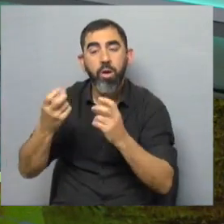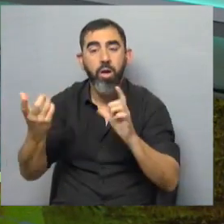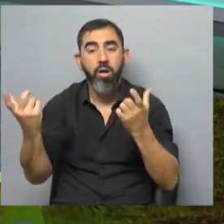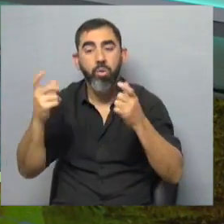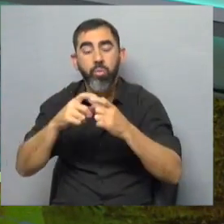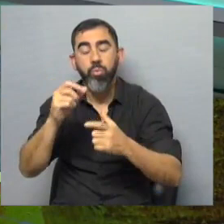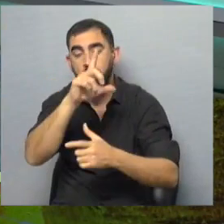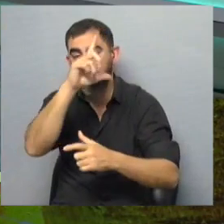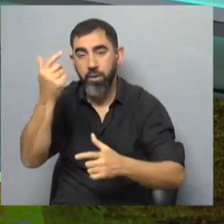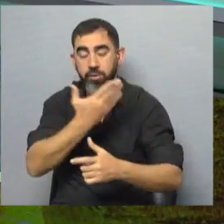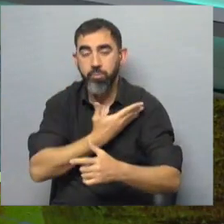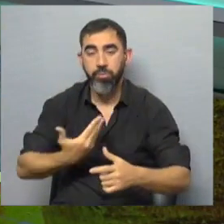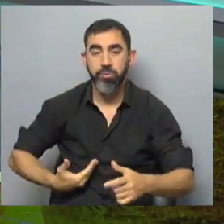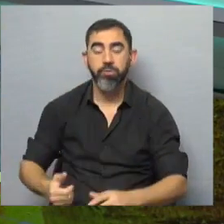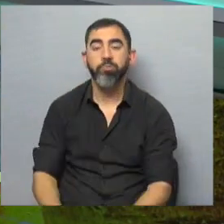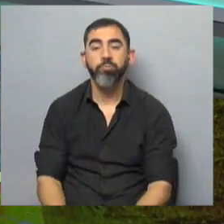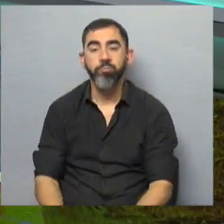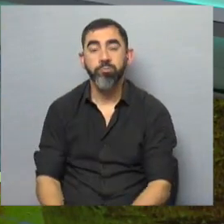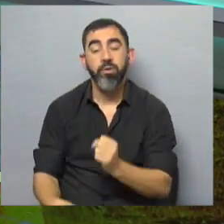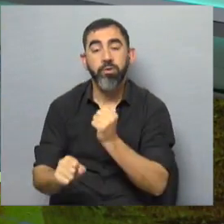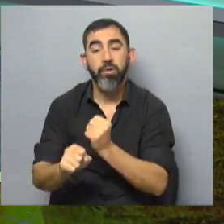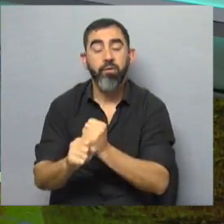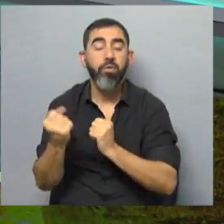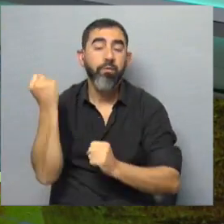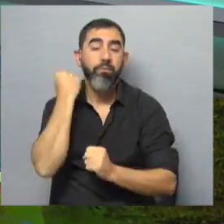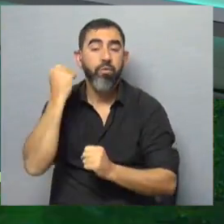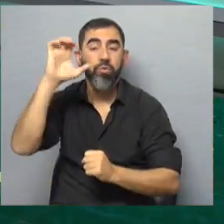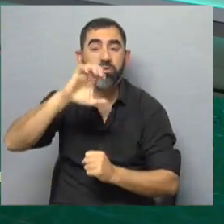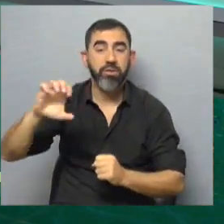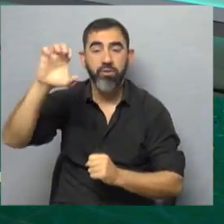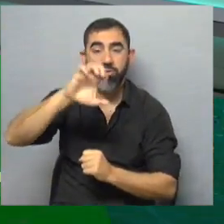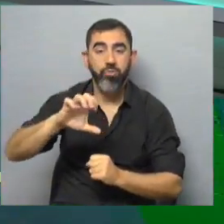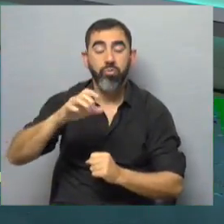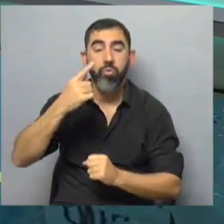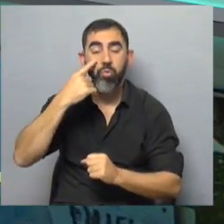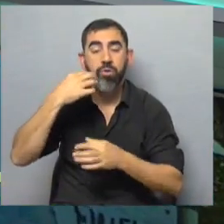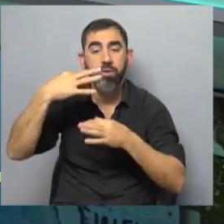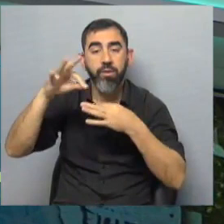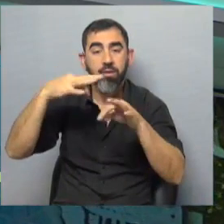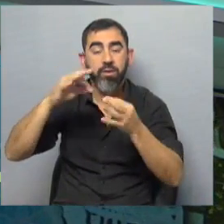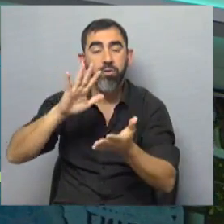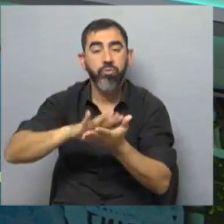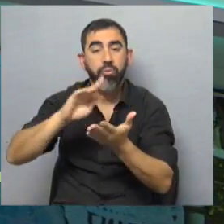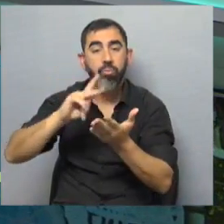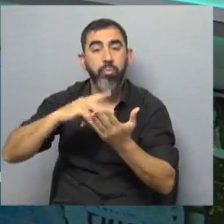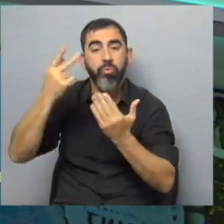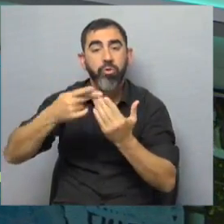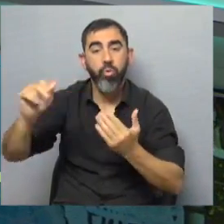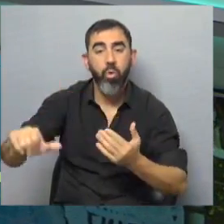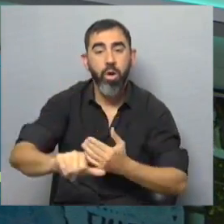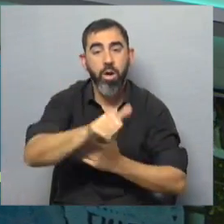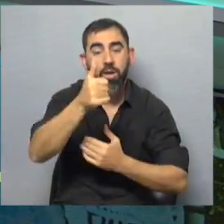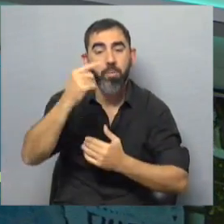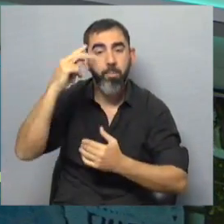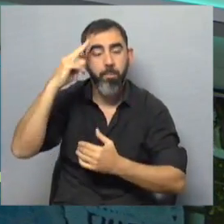el presidente Luis Lacalle Pou. Son trabajadores de Frigo Cerro. Y también vamos a estar conociendo algunos detalles del proyecto ganador para construir el